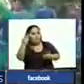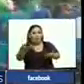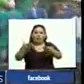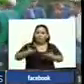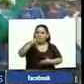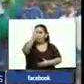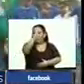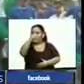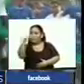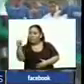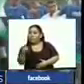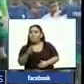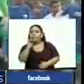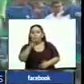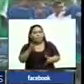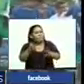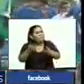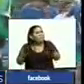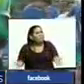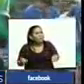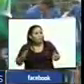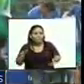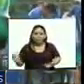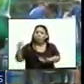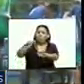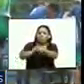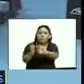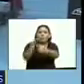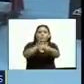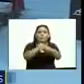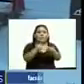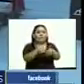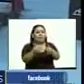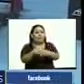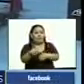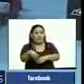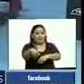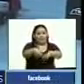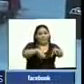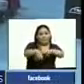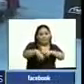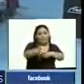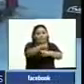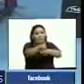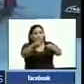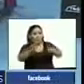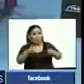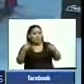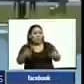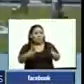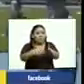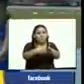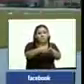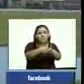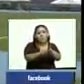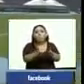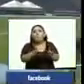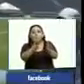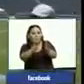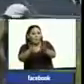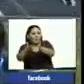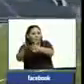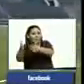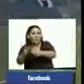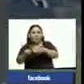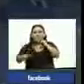Salvador La intención del INDES es que trabajen de la mano con las diferentes oficinas departamentales que son inauguradas de manera paulatina por parte de las